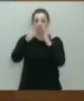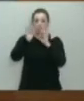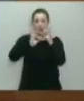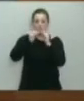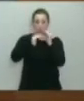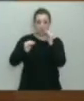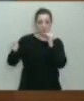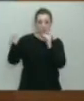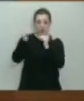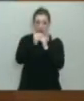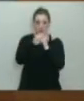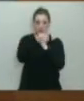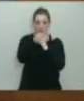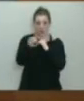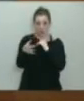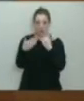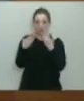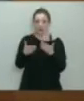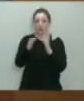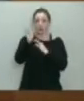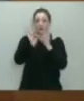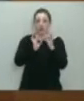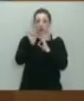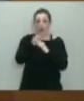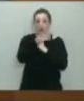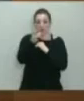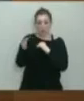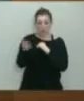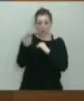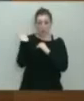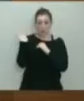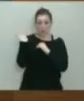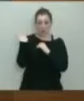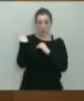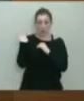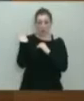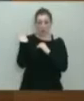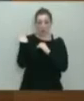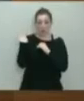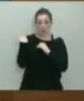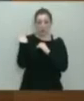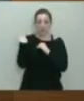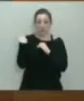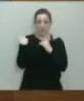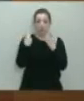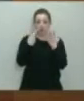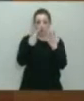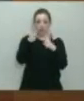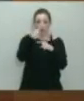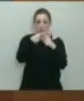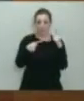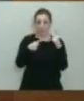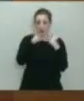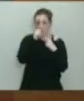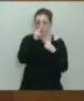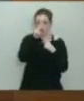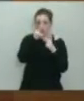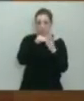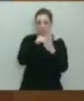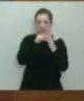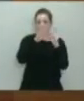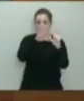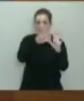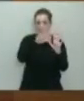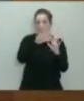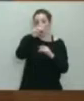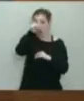44,27%. El porcentaje de deuda era en términos de PIB, era el 7,5% en el 2010